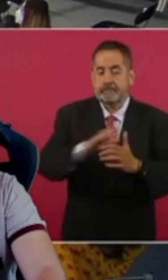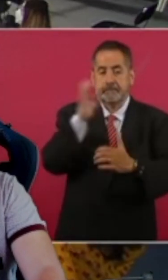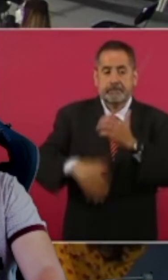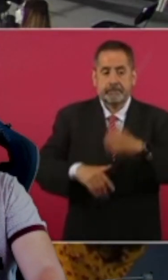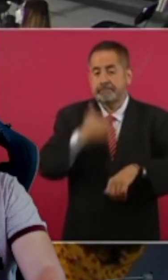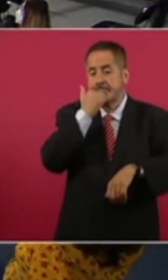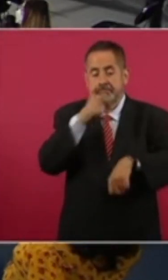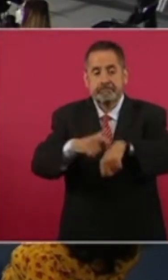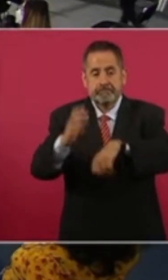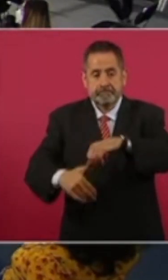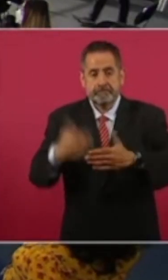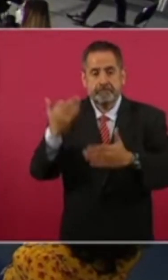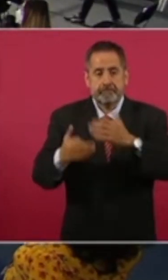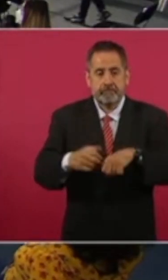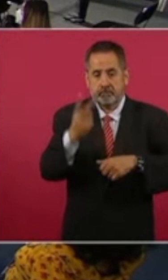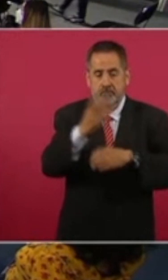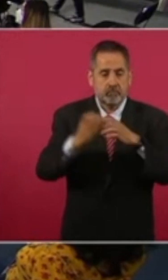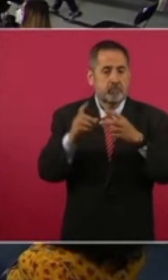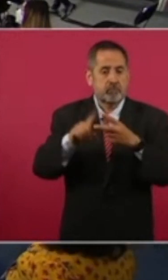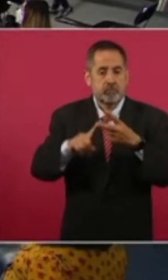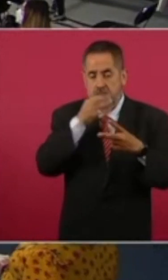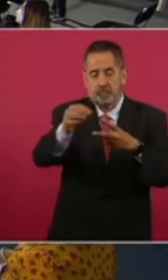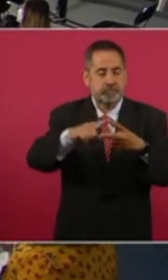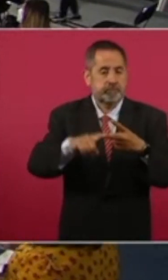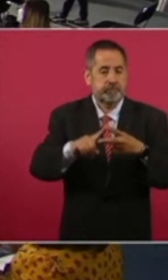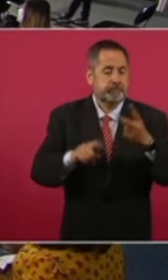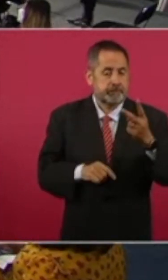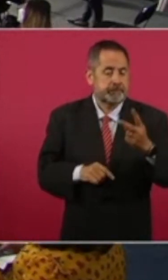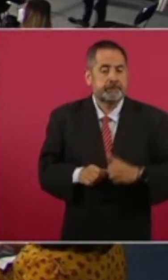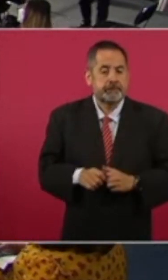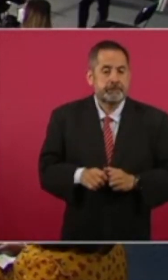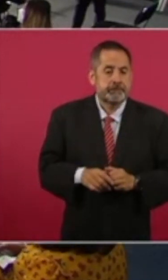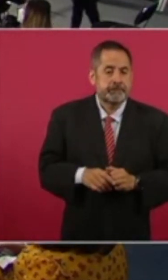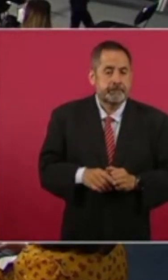porque ¿saben qué cosa? Faltan dos cuestiones. Una,